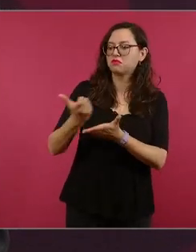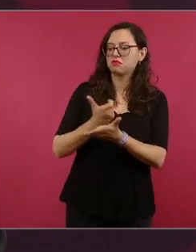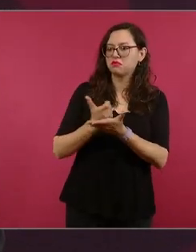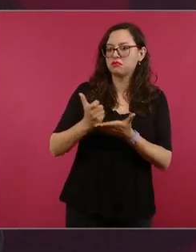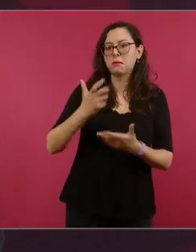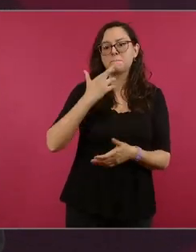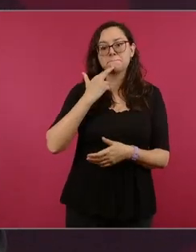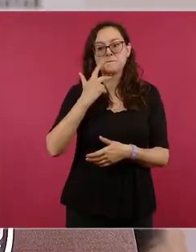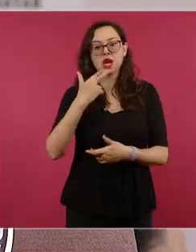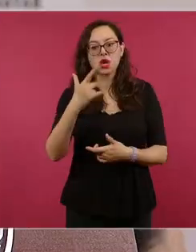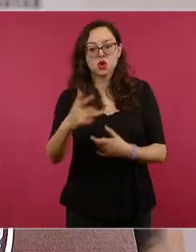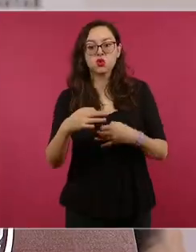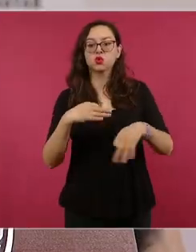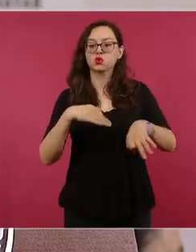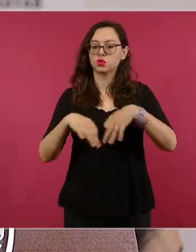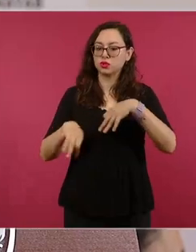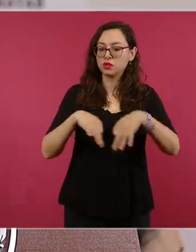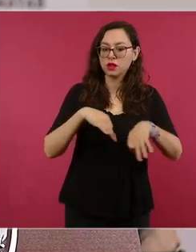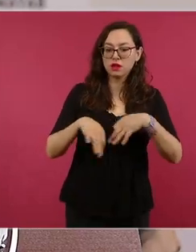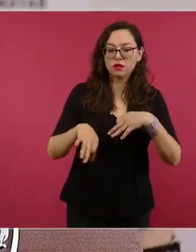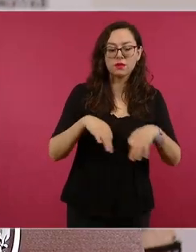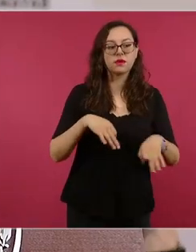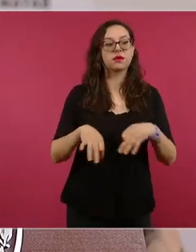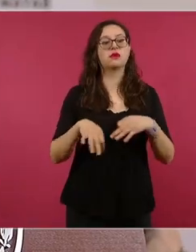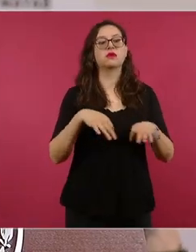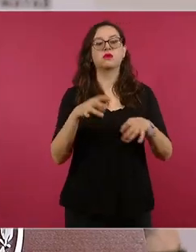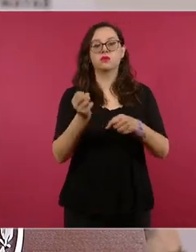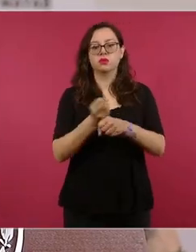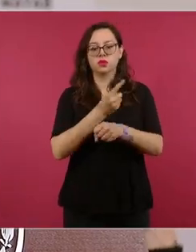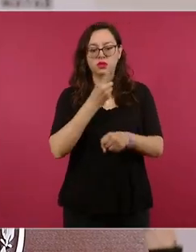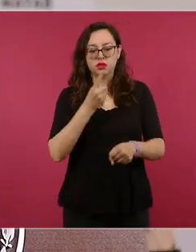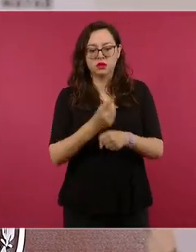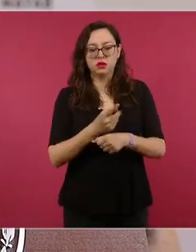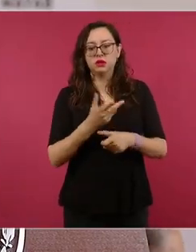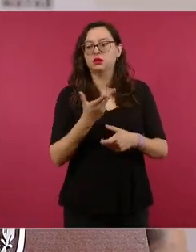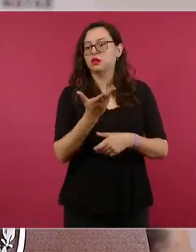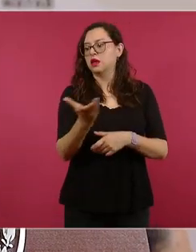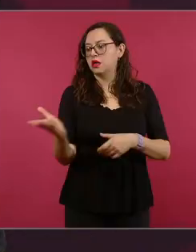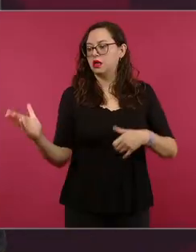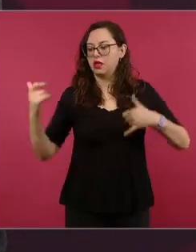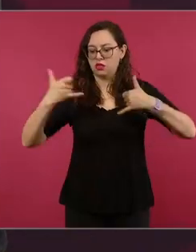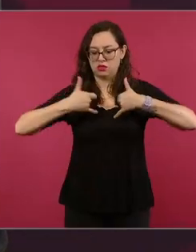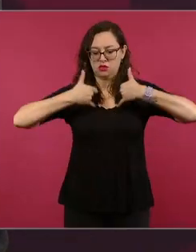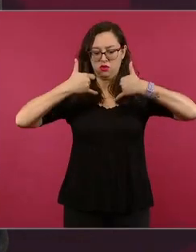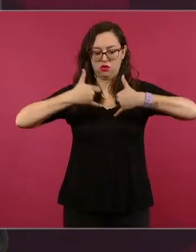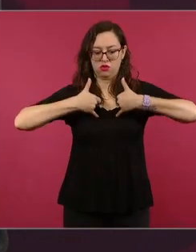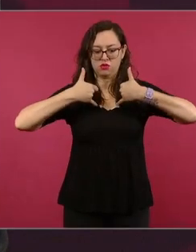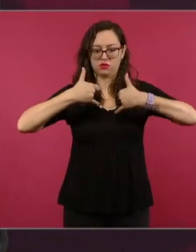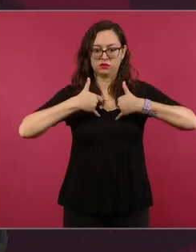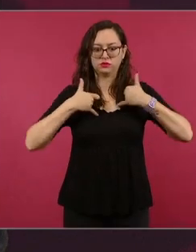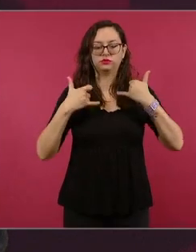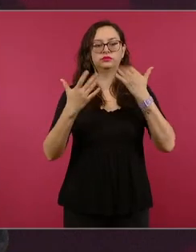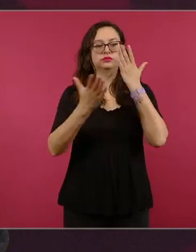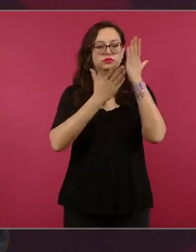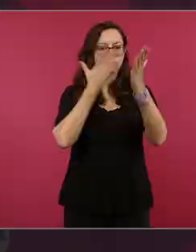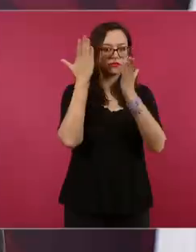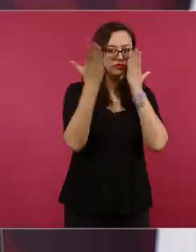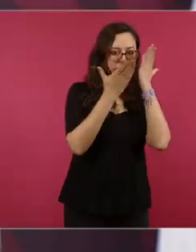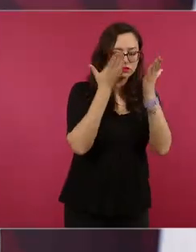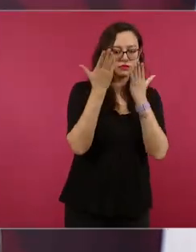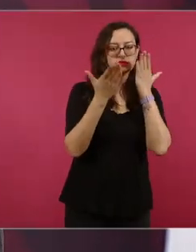haya trabajo, que los jóvenes tengan oportunidad de